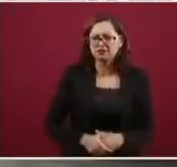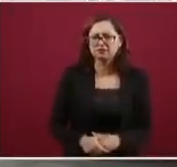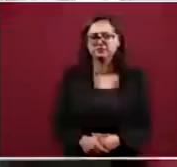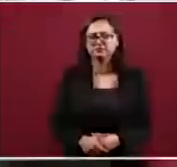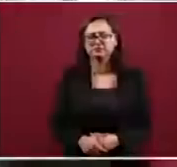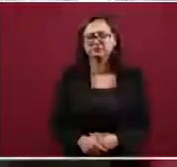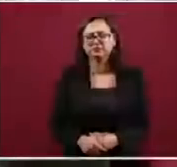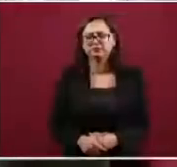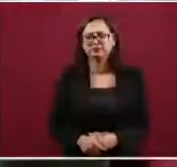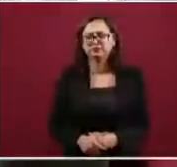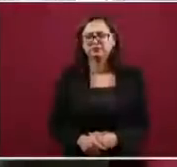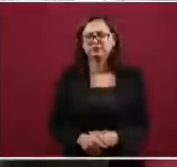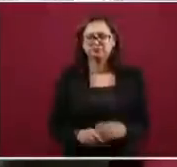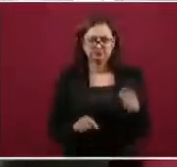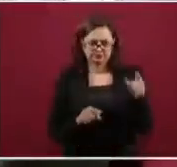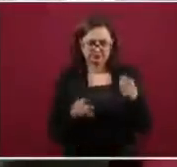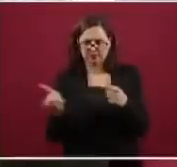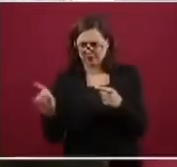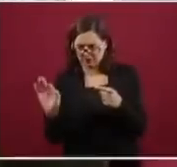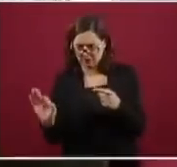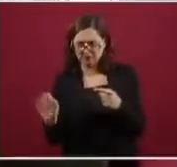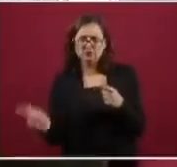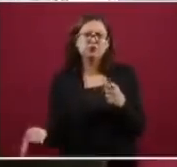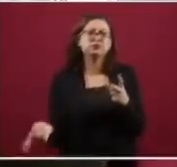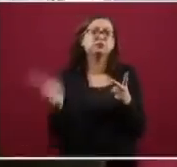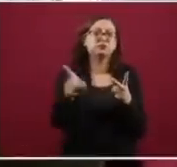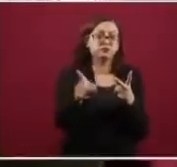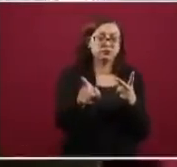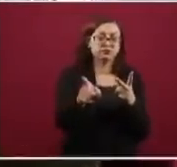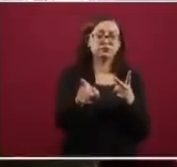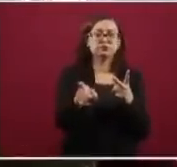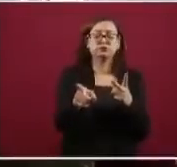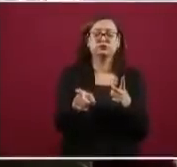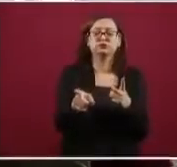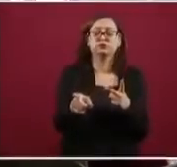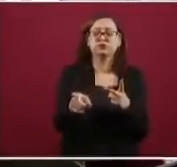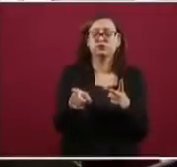muy bien había otra y indirectamente detrás de ti